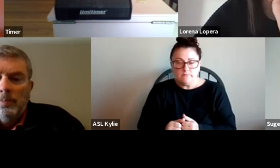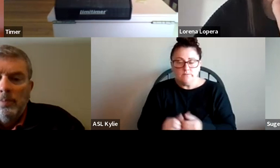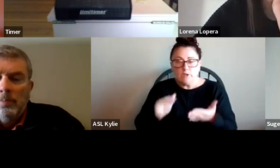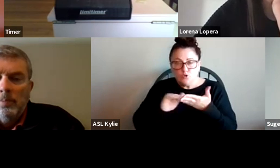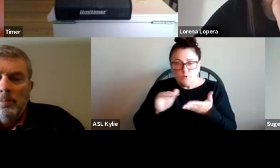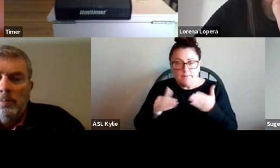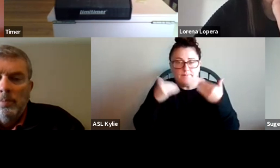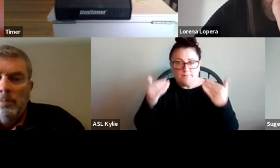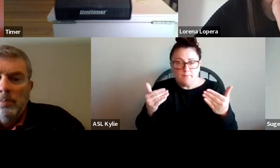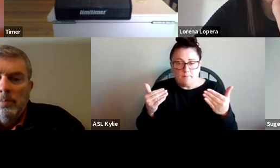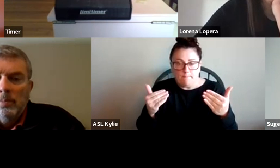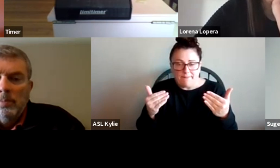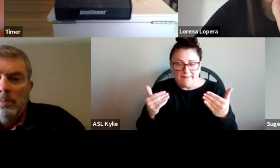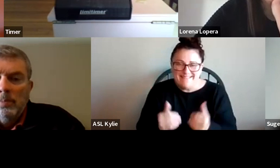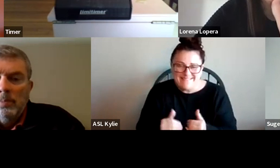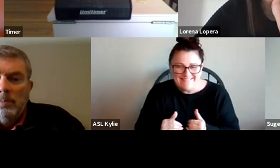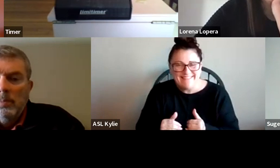bebé vino en un momento inapropiado.